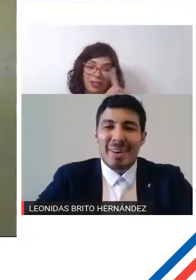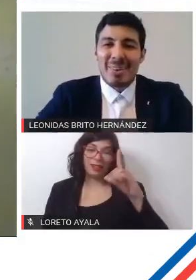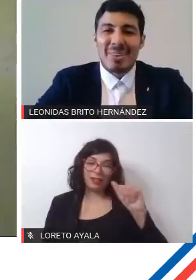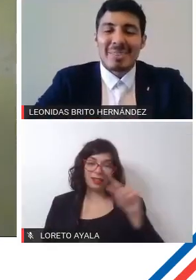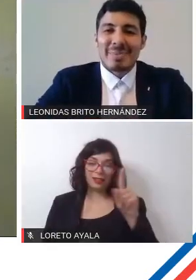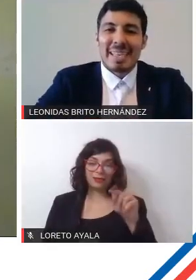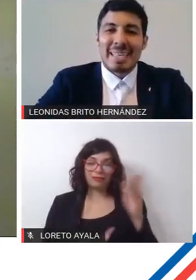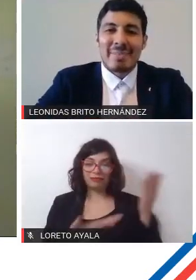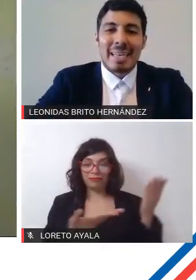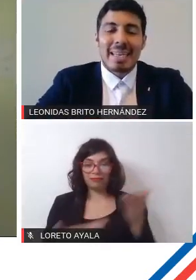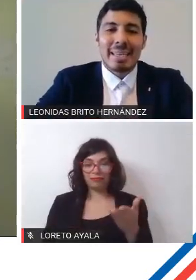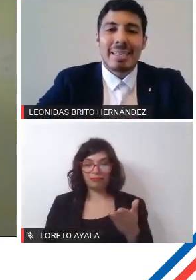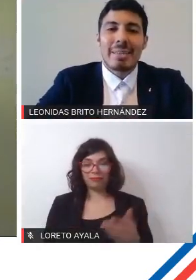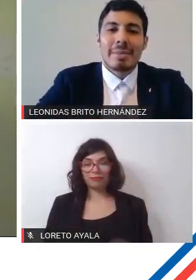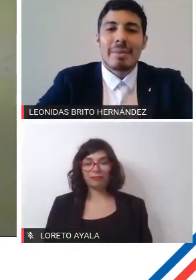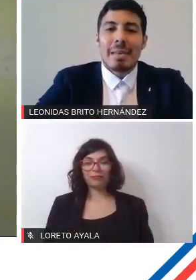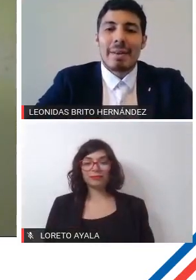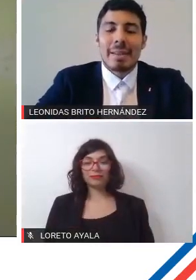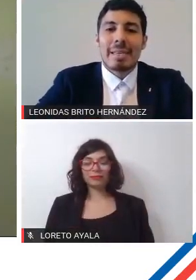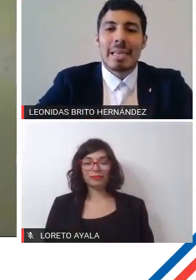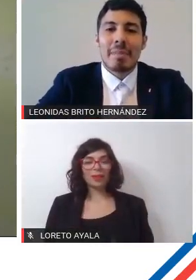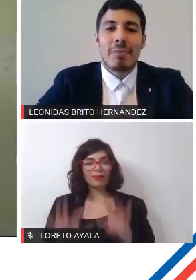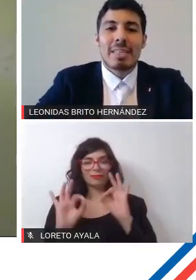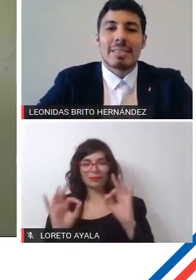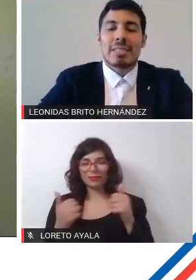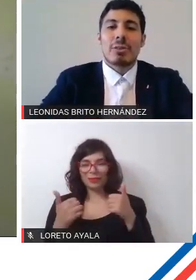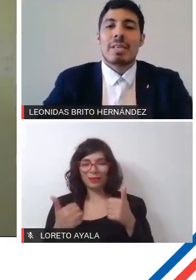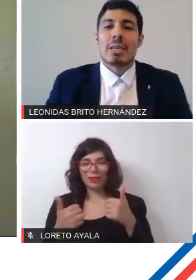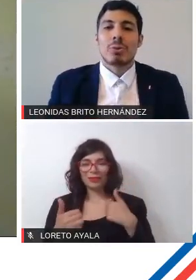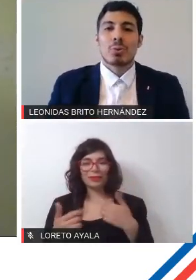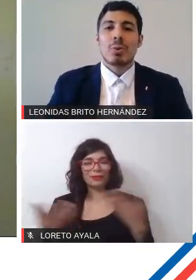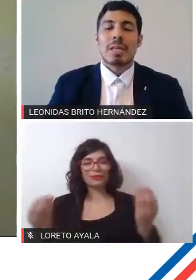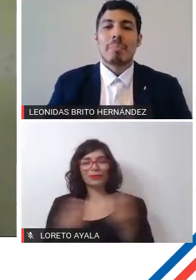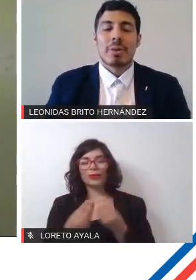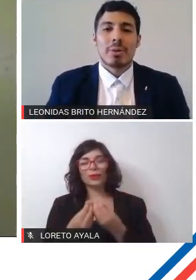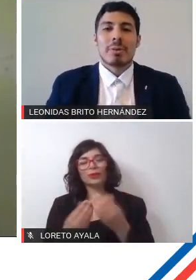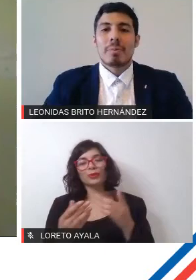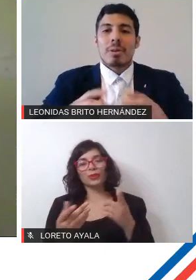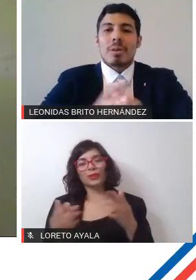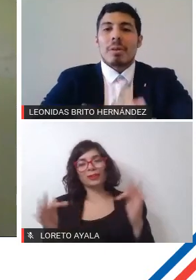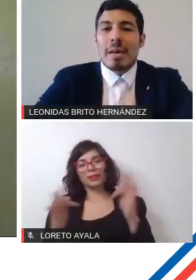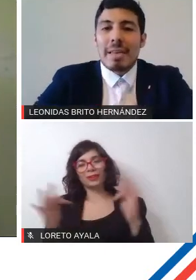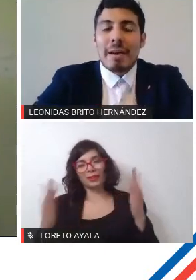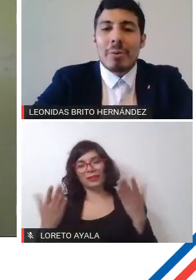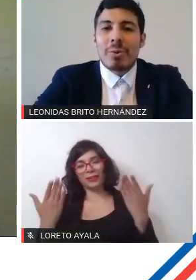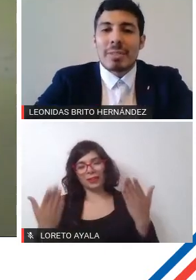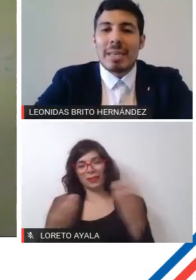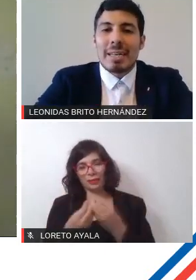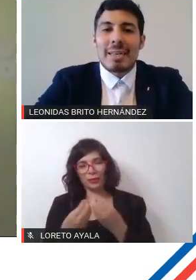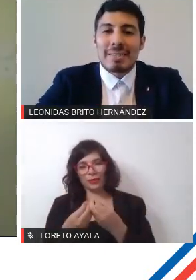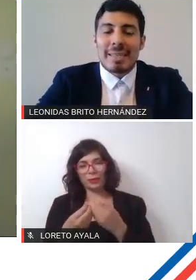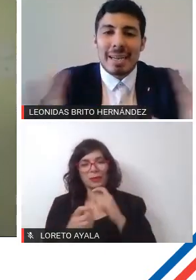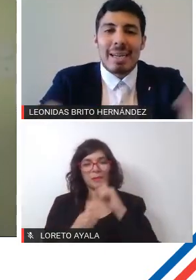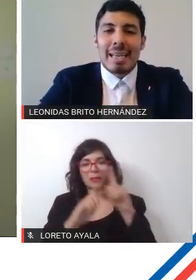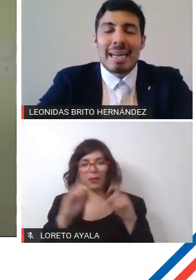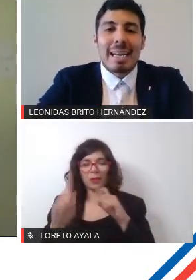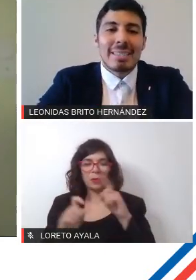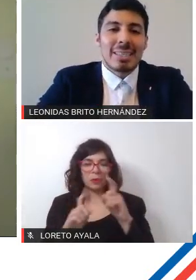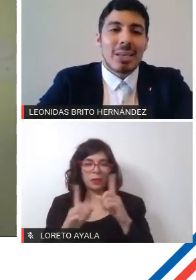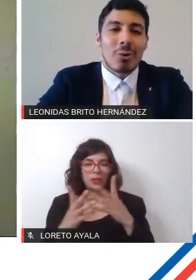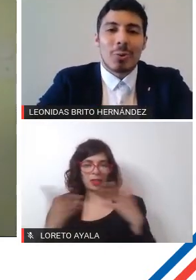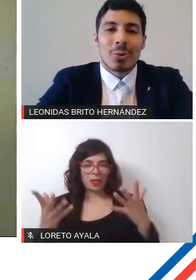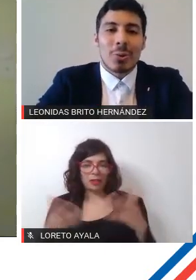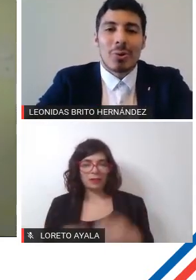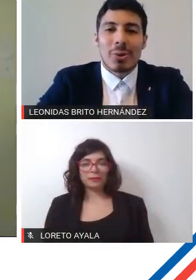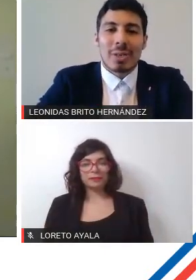Hola, Pablo. Bien, bien, aquí. La verdad es que más felicitaciones que consultas, pero ahí vamos a hacer el